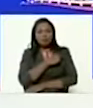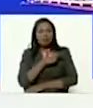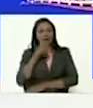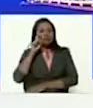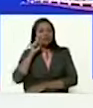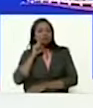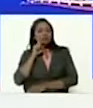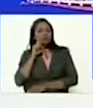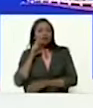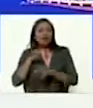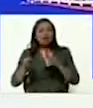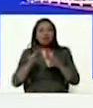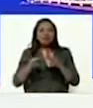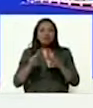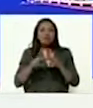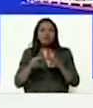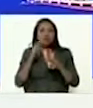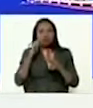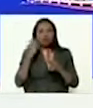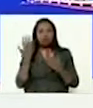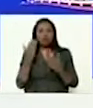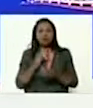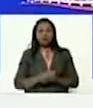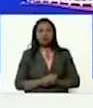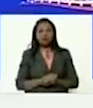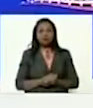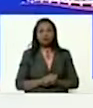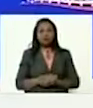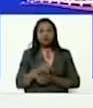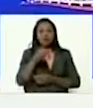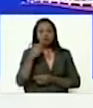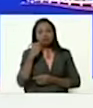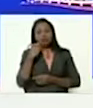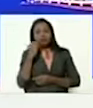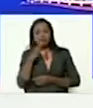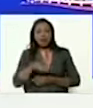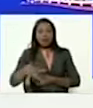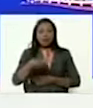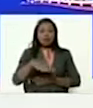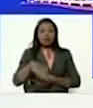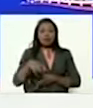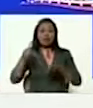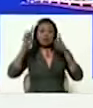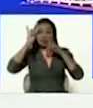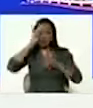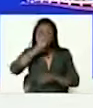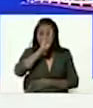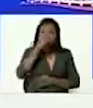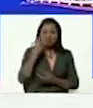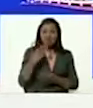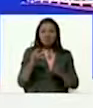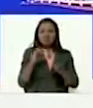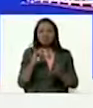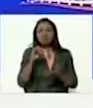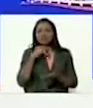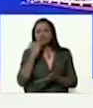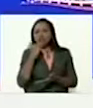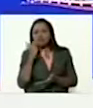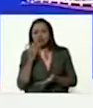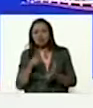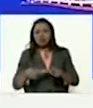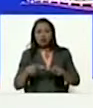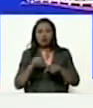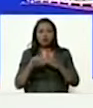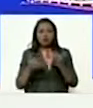Infantil Doctor José María Vargas, allá al lado de la Plaza de Toros, un lugar muy céntrico de la